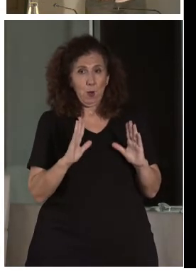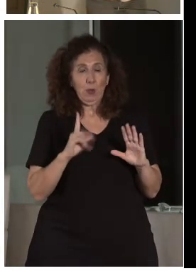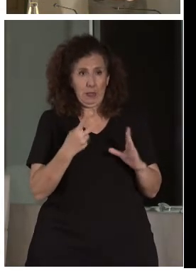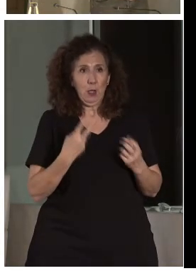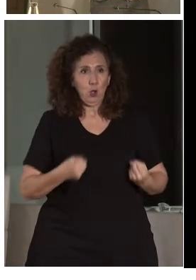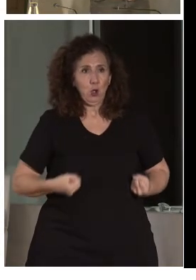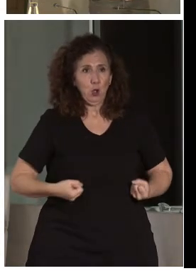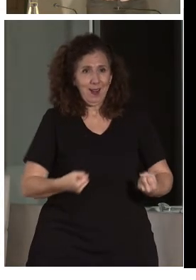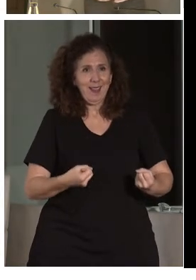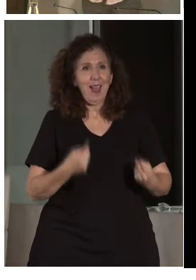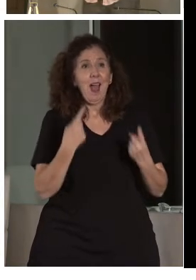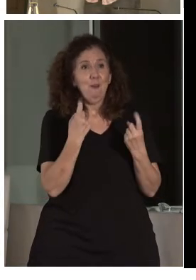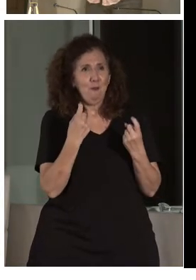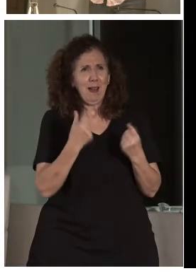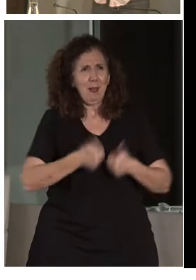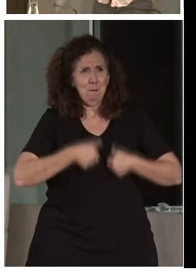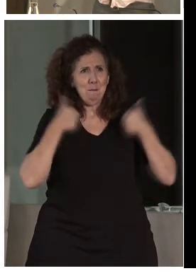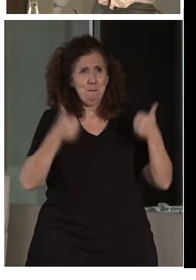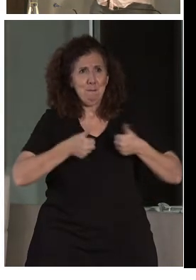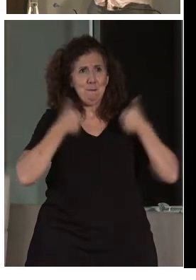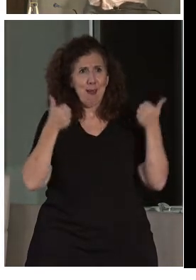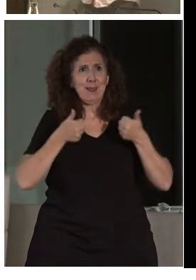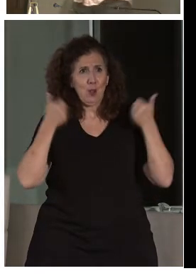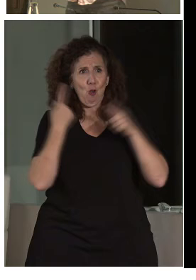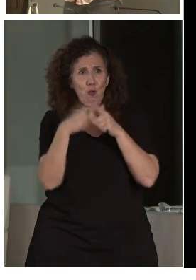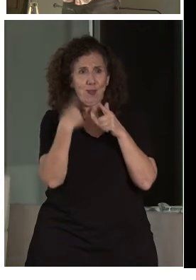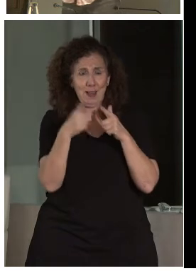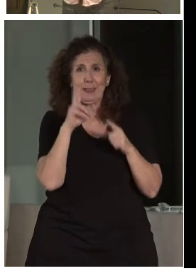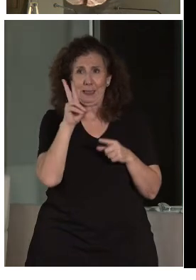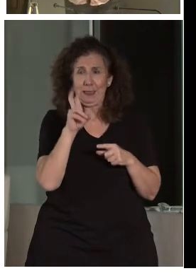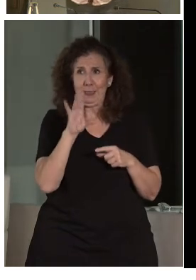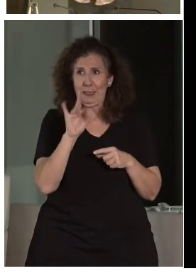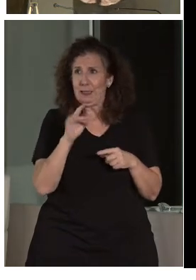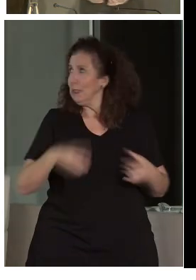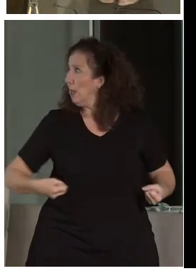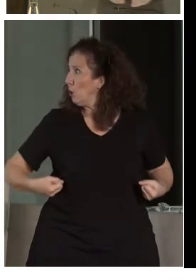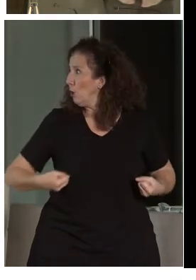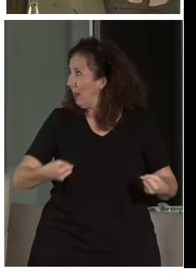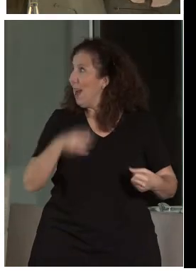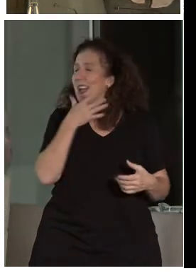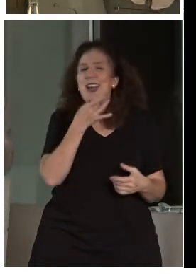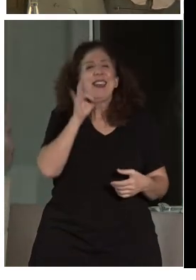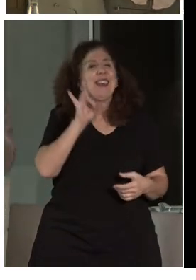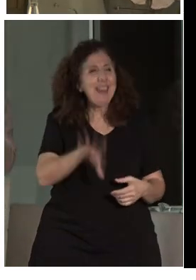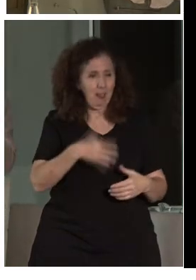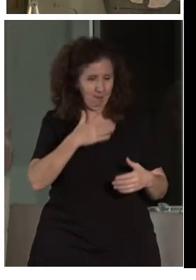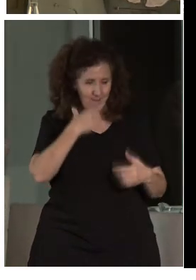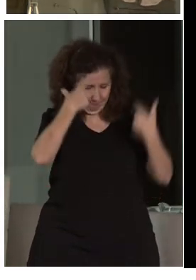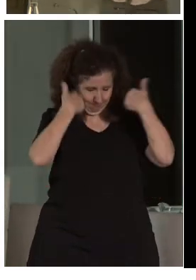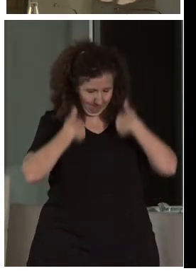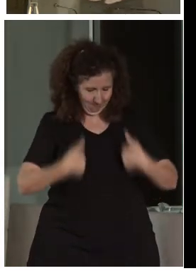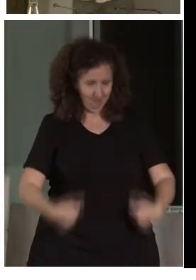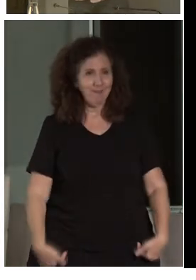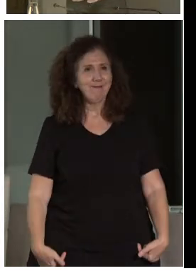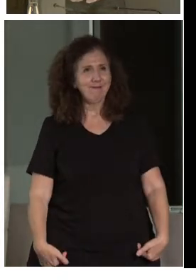pero te queda todo lo demás. ¿Qué es todo lo demás? Pues bueno, básicamente esta. ¿Quién lleva la Joëlet? Porque puedes